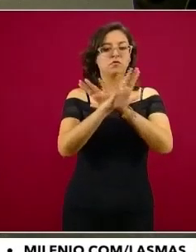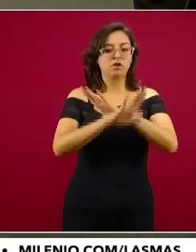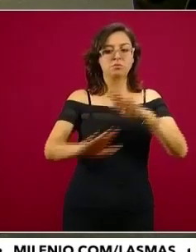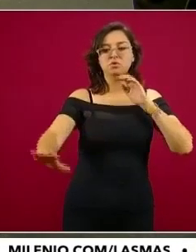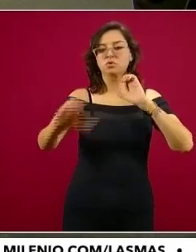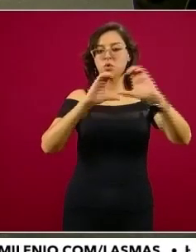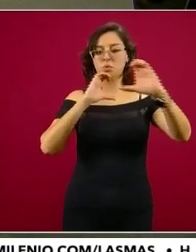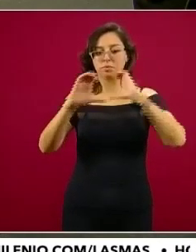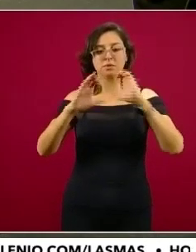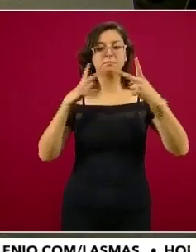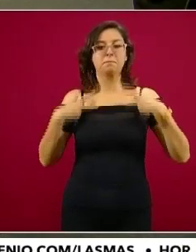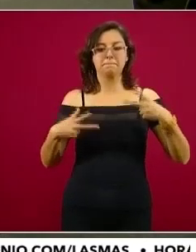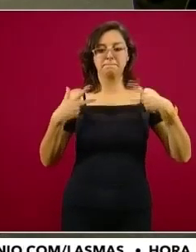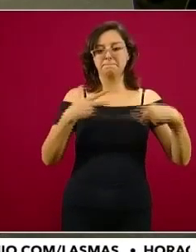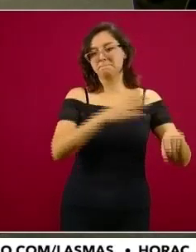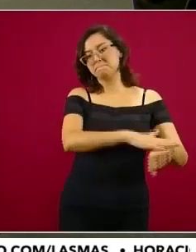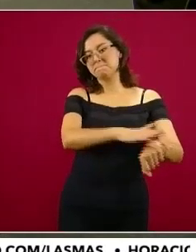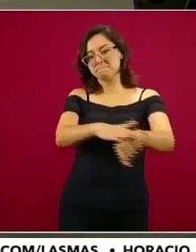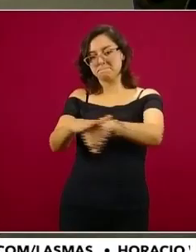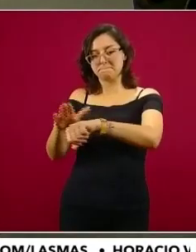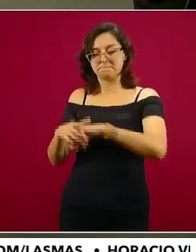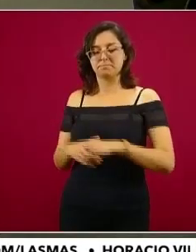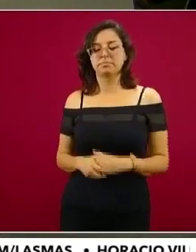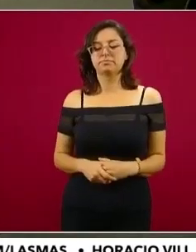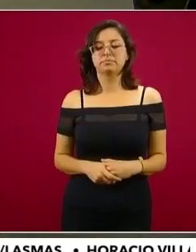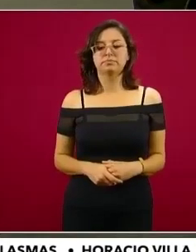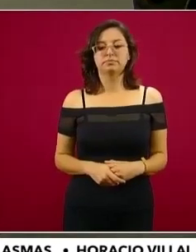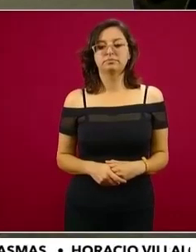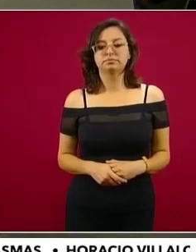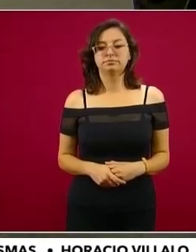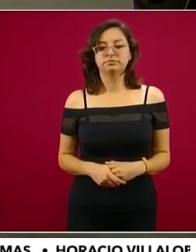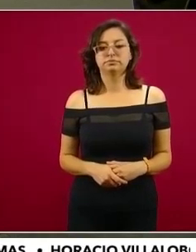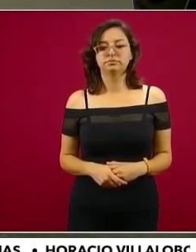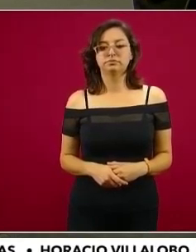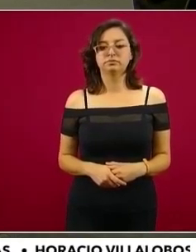comunicación con las y los derechohabientes.